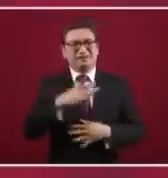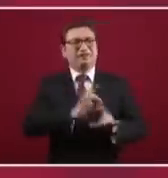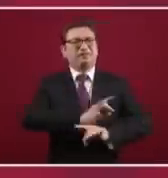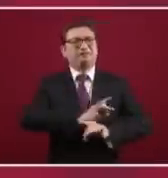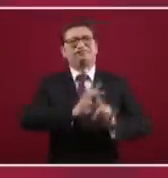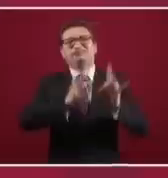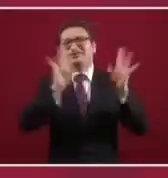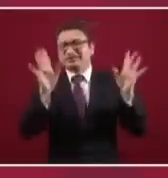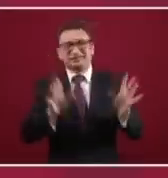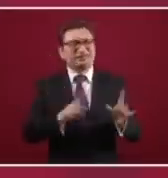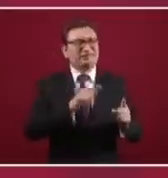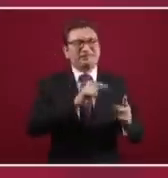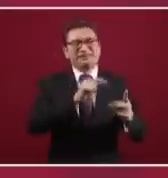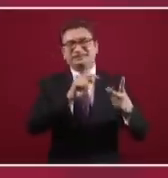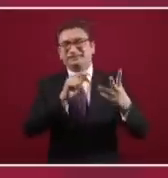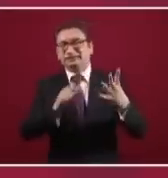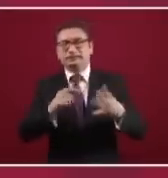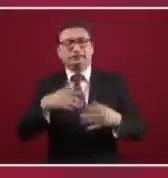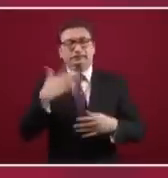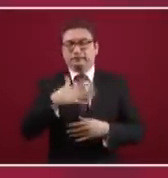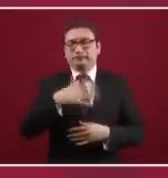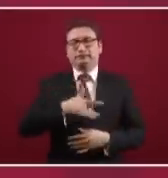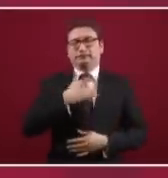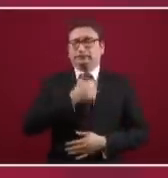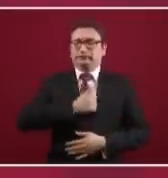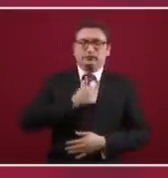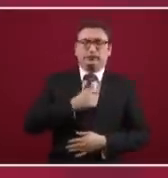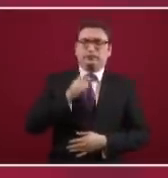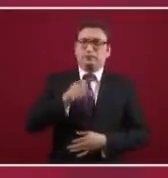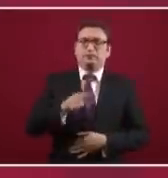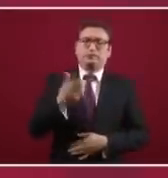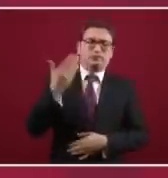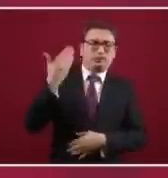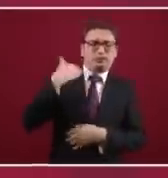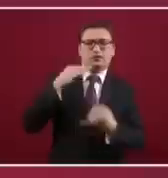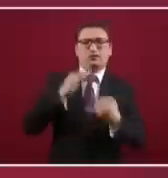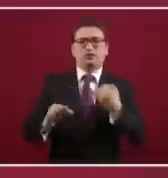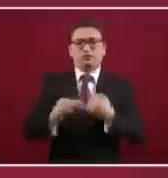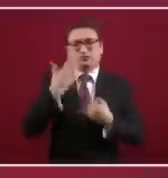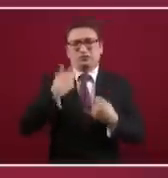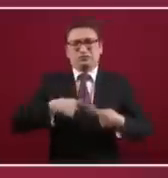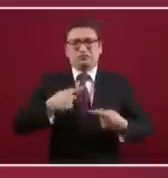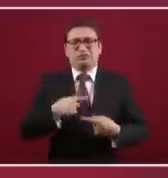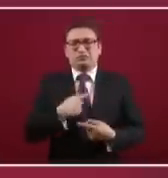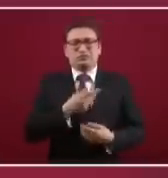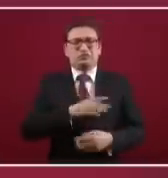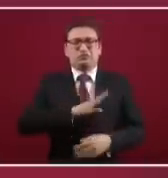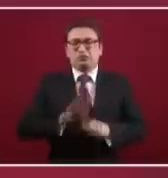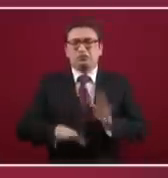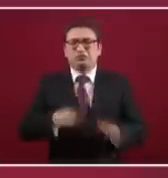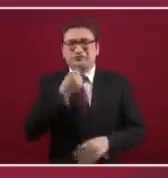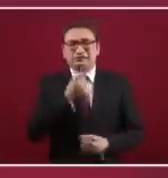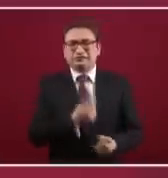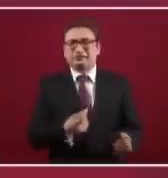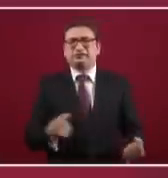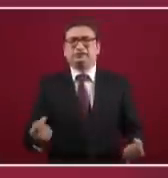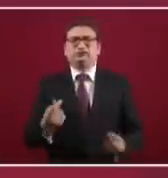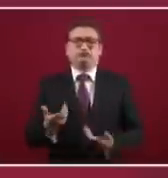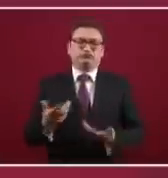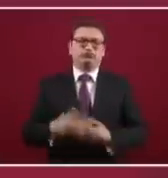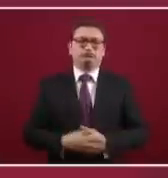hemos enfrentado, sobre todo el último, por la pérdida de vidas de niños,